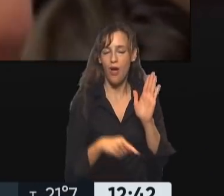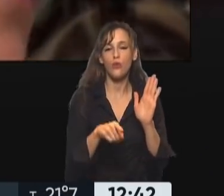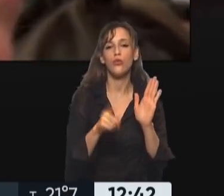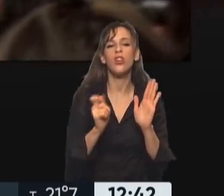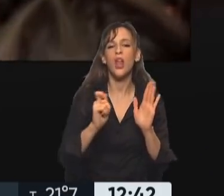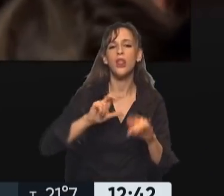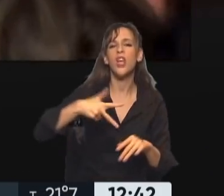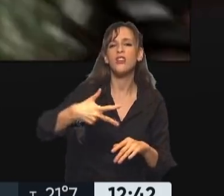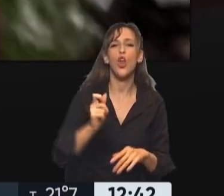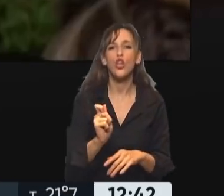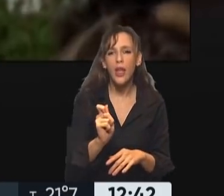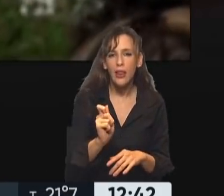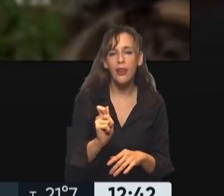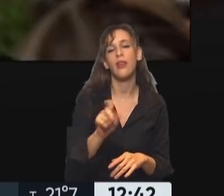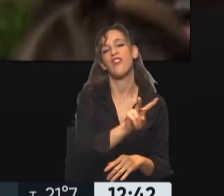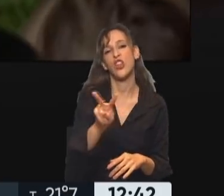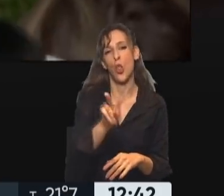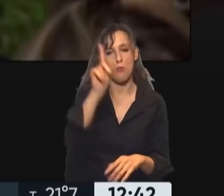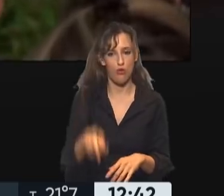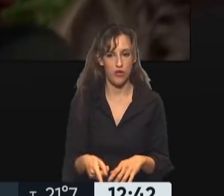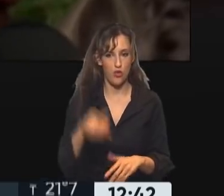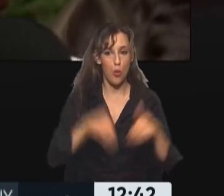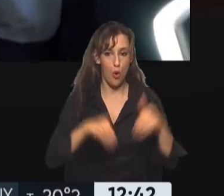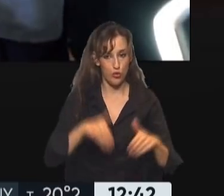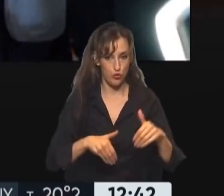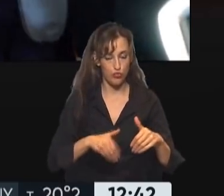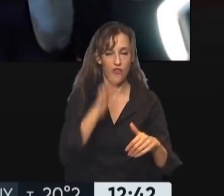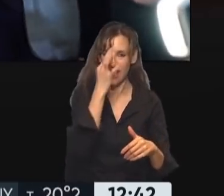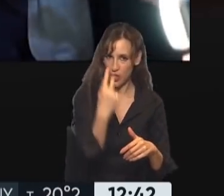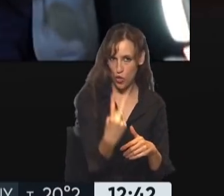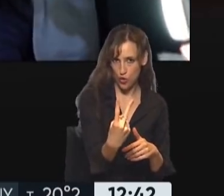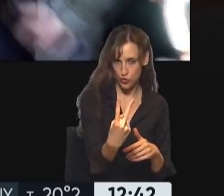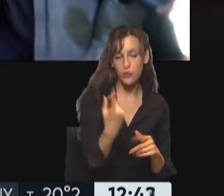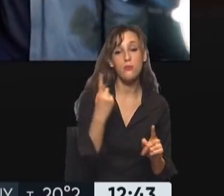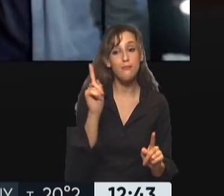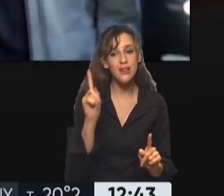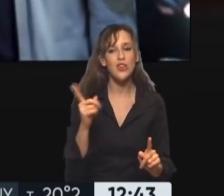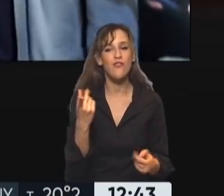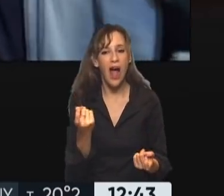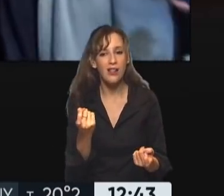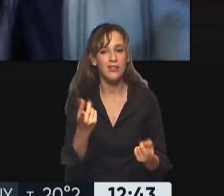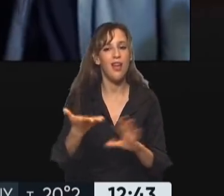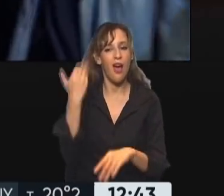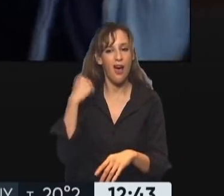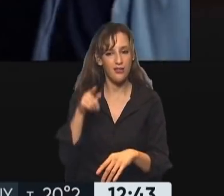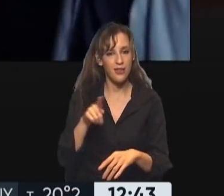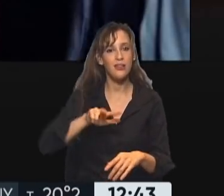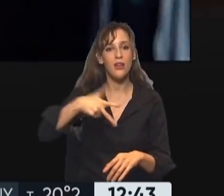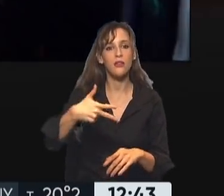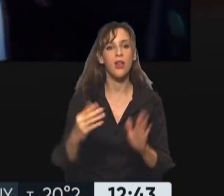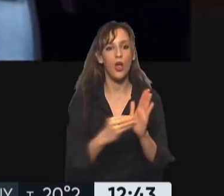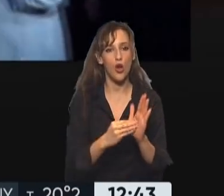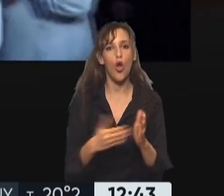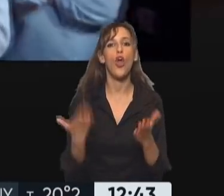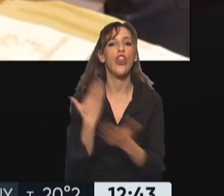Jean-Luc Mélenchon con 22% de los votos. Pero nos falta quien había obtenido el tercer puesto en la oportunidad anterior, el candidato de la